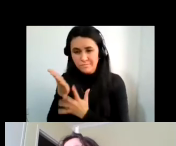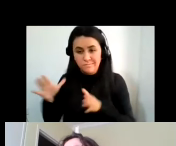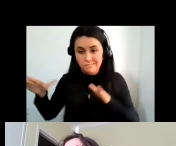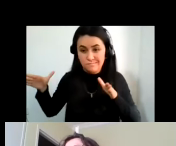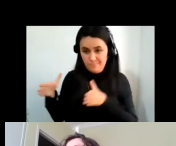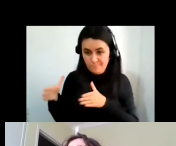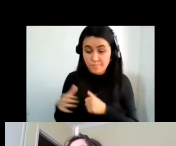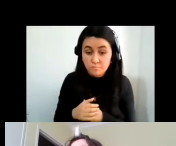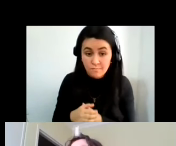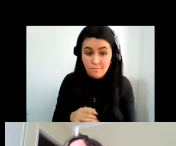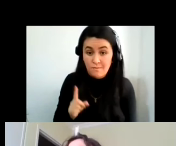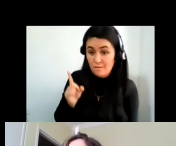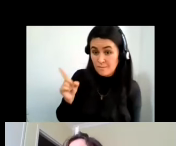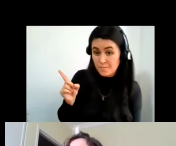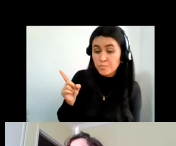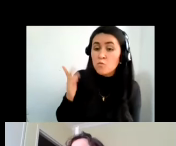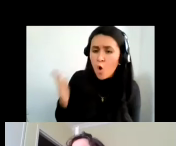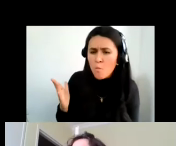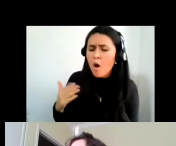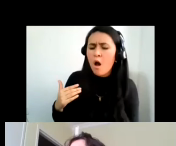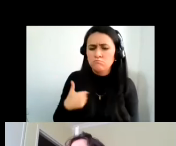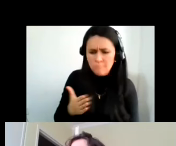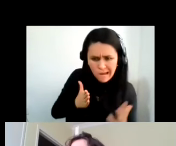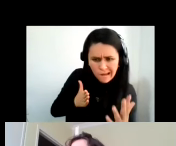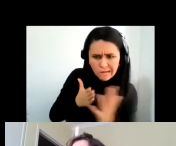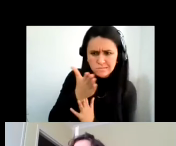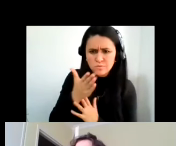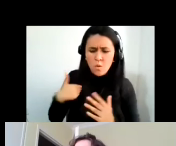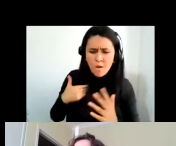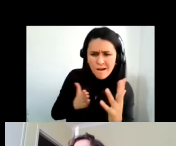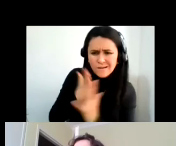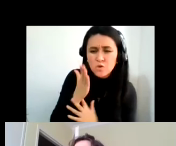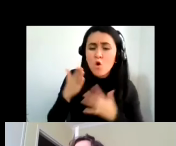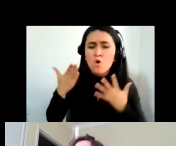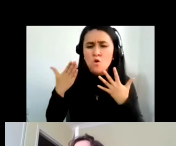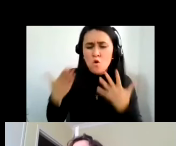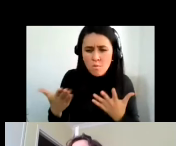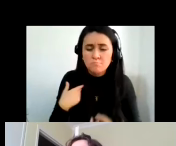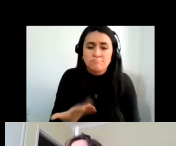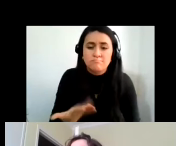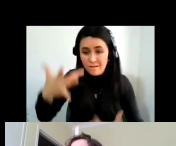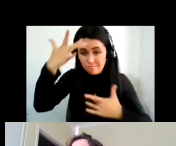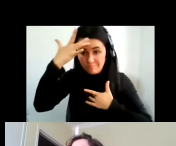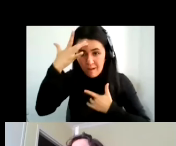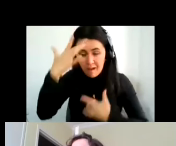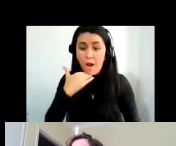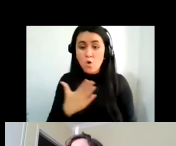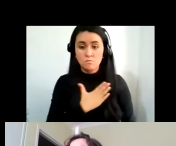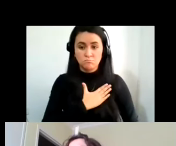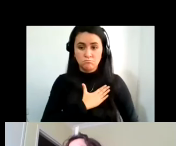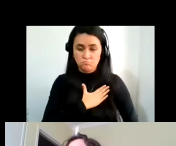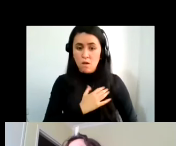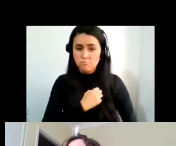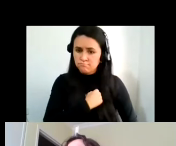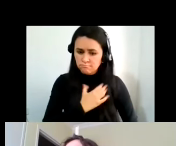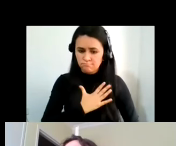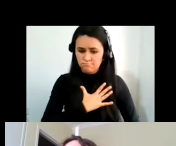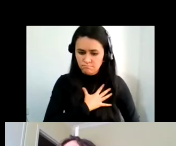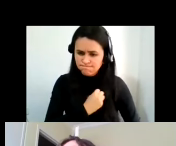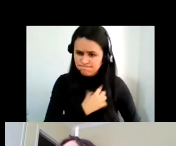el canal de acceso para tratamiento de enfermedades cardiovasculares en